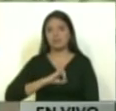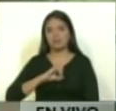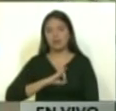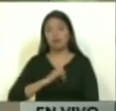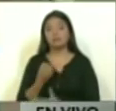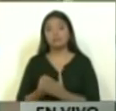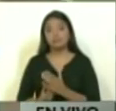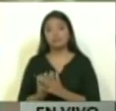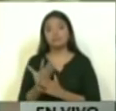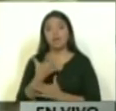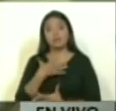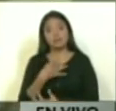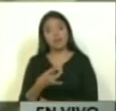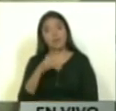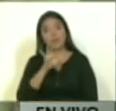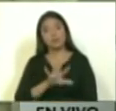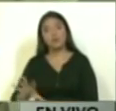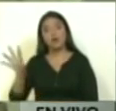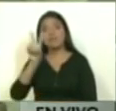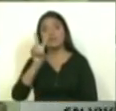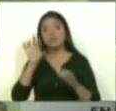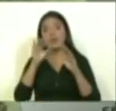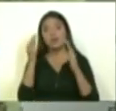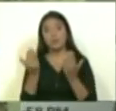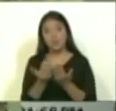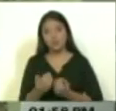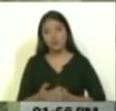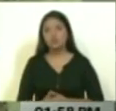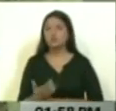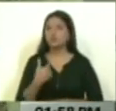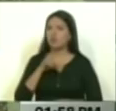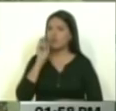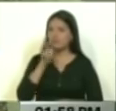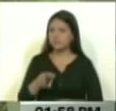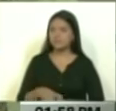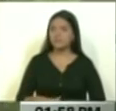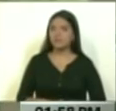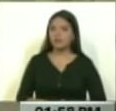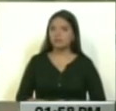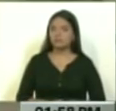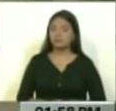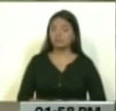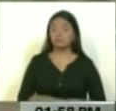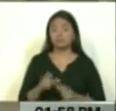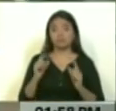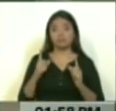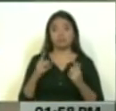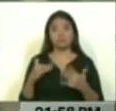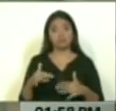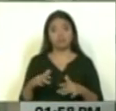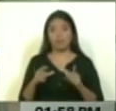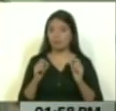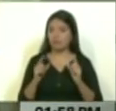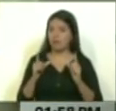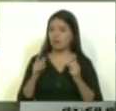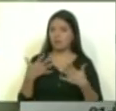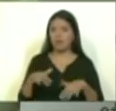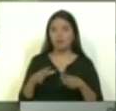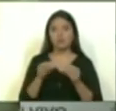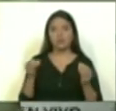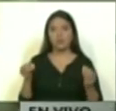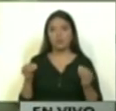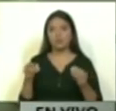creado un gran interés por Venezuela en el mundo. Yo estuve viendo, mira, increíble, increíble, las anotaciones de